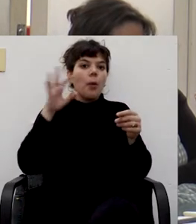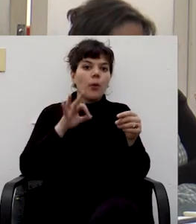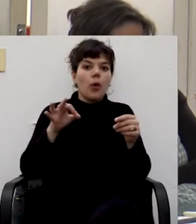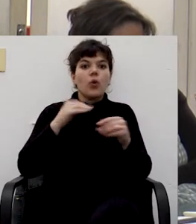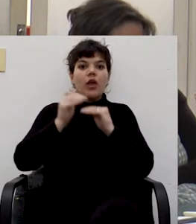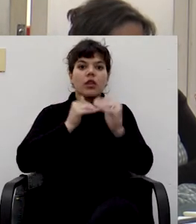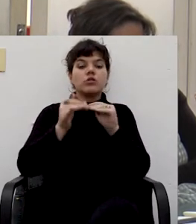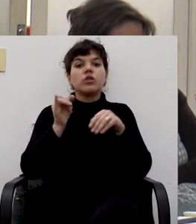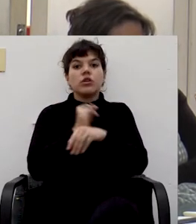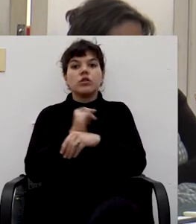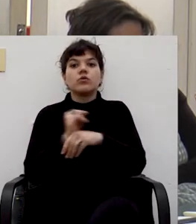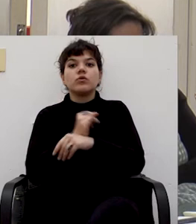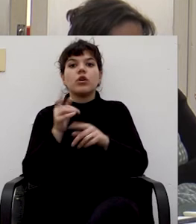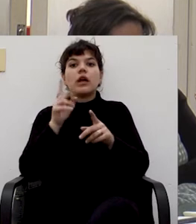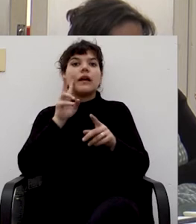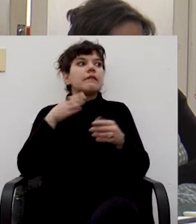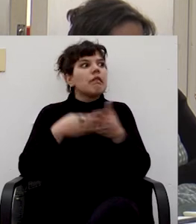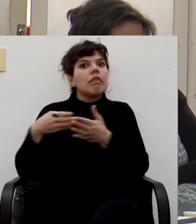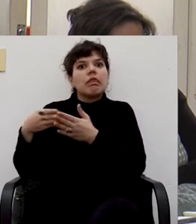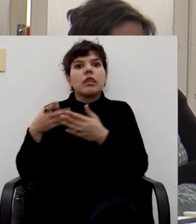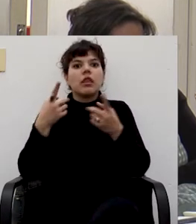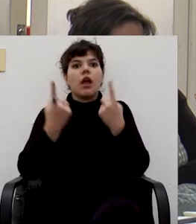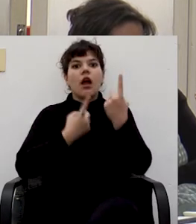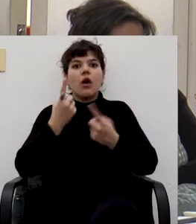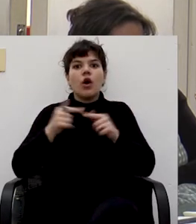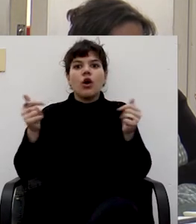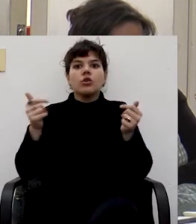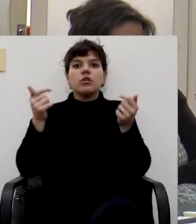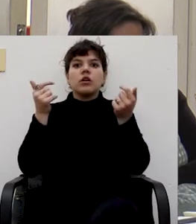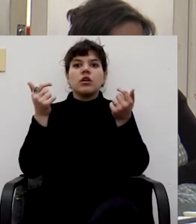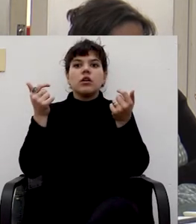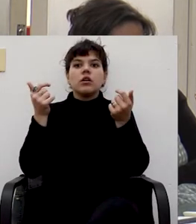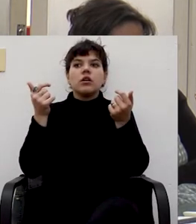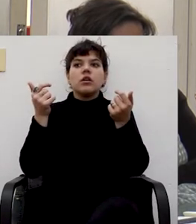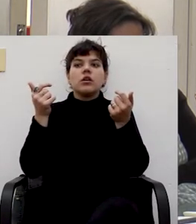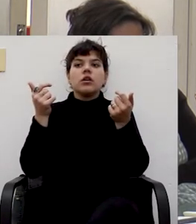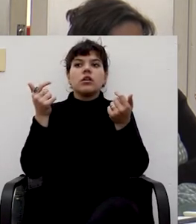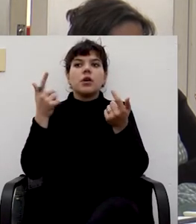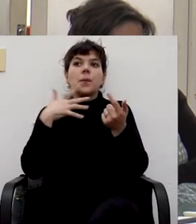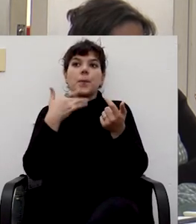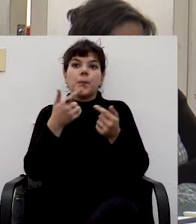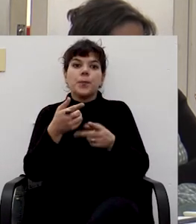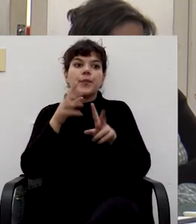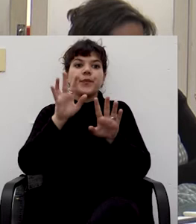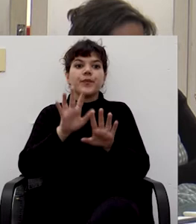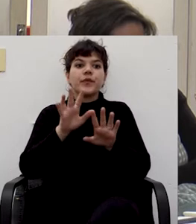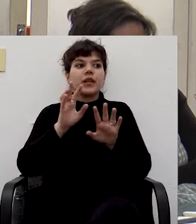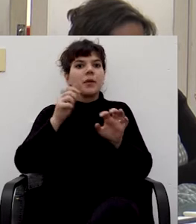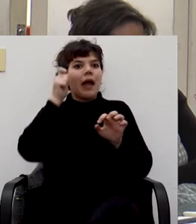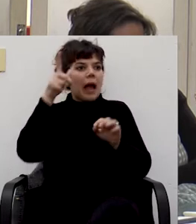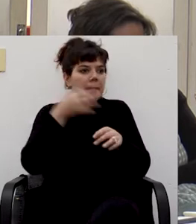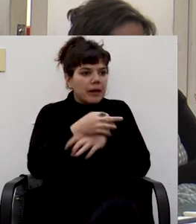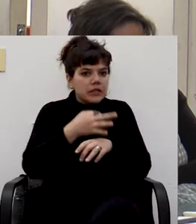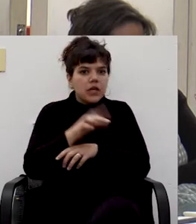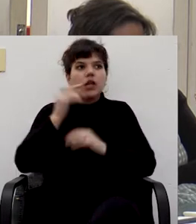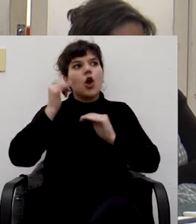profesional que se vean limitadas y el acceso a las remuneraciones puede ser diferencial. El tema de la capacitación y oportunidades de